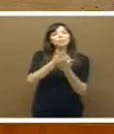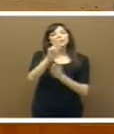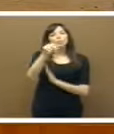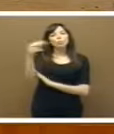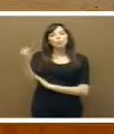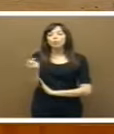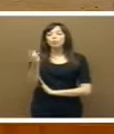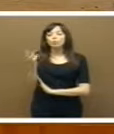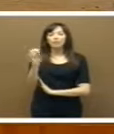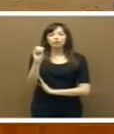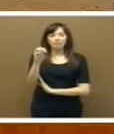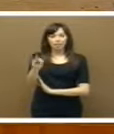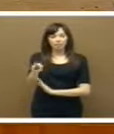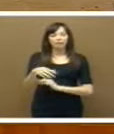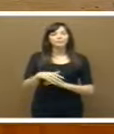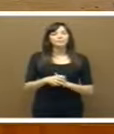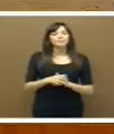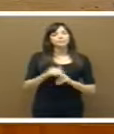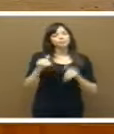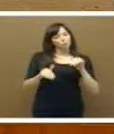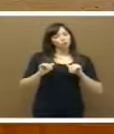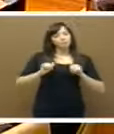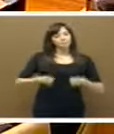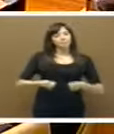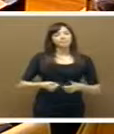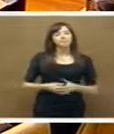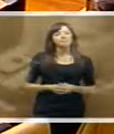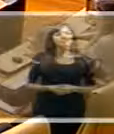número 13. Entramos en votación.